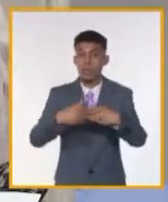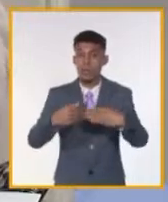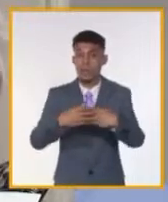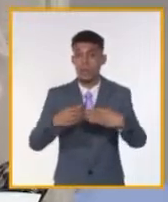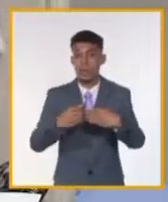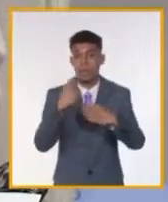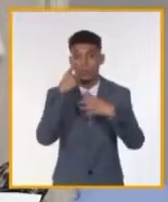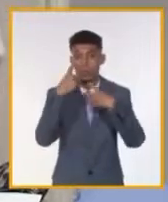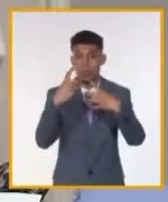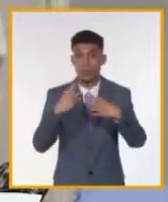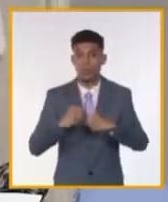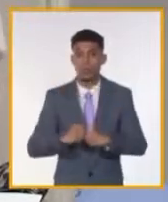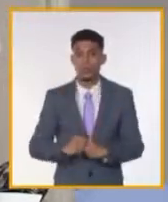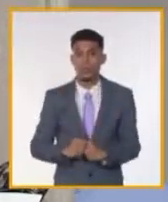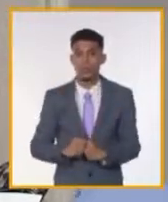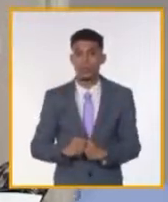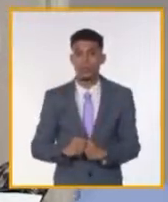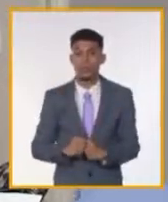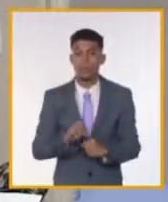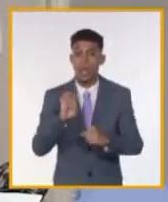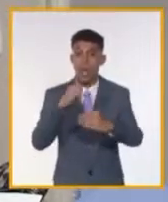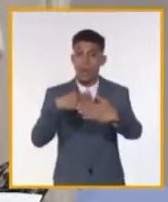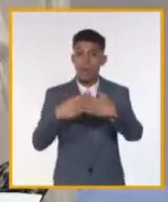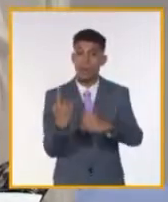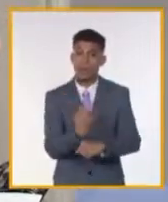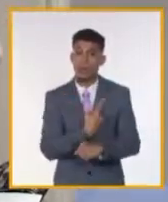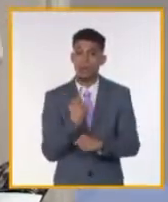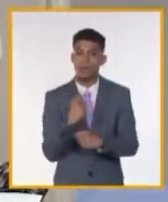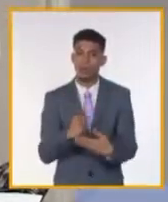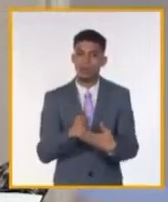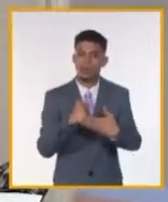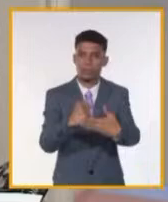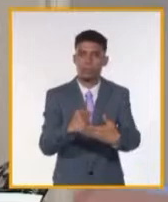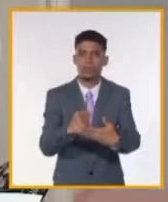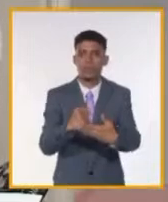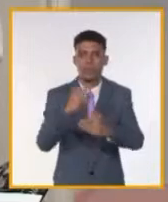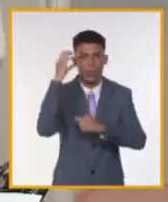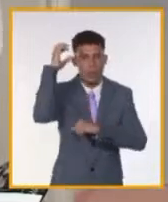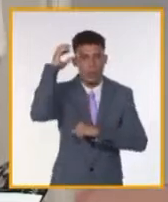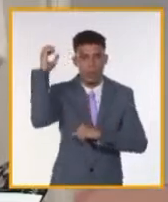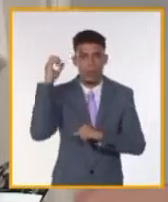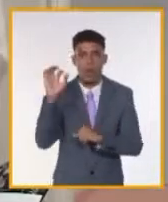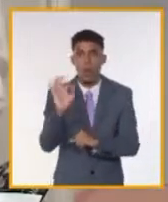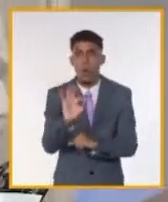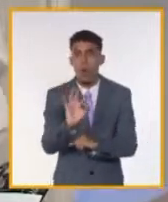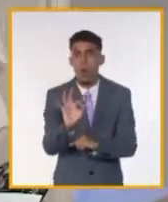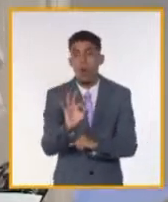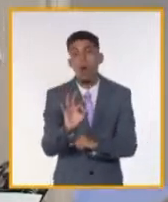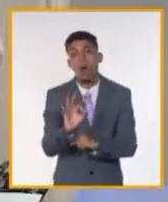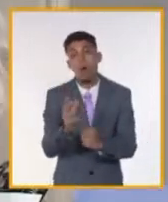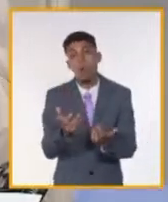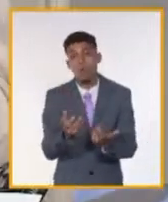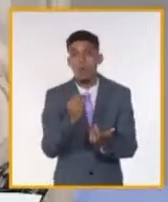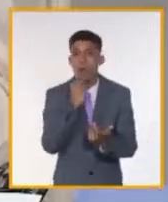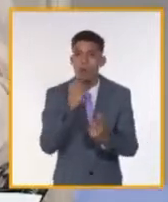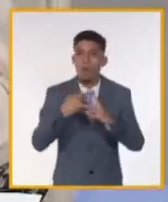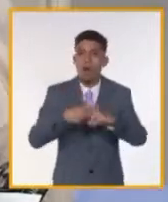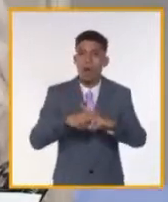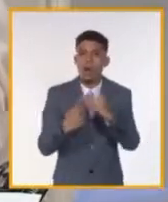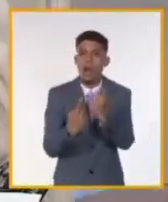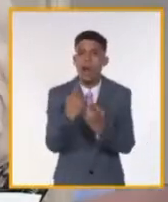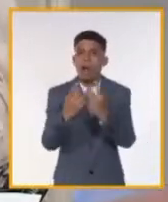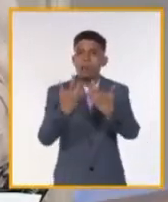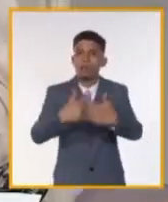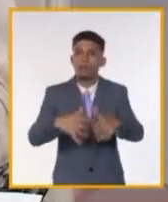de Geomensal o se aportan al Estado o se utilizan para el reaprovisionamiento del sistema de la sal, del sistema del carbonato y el resto de la